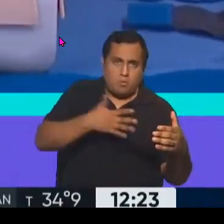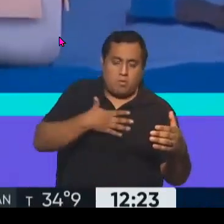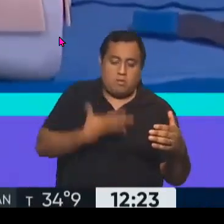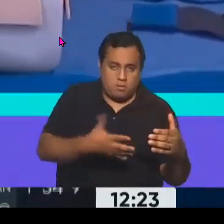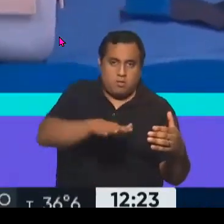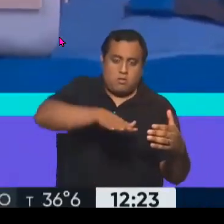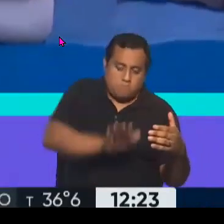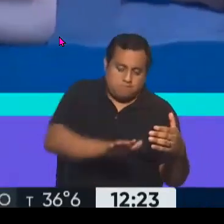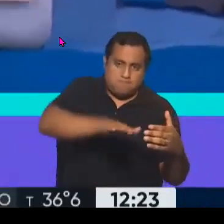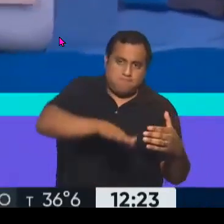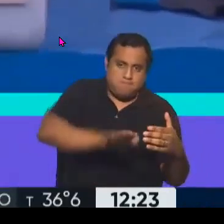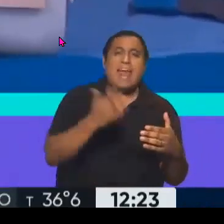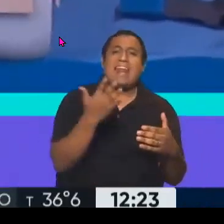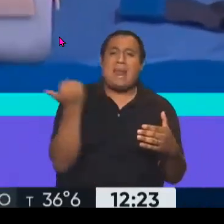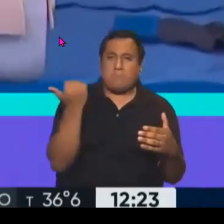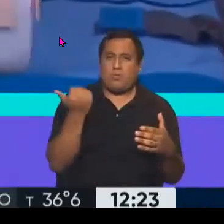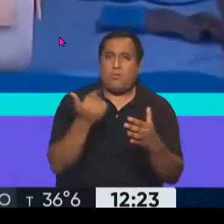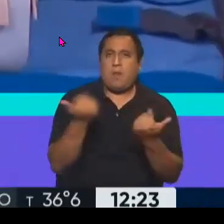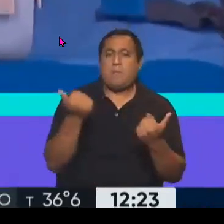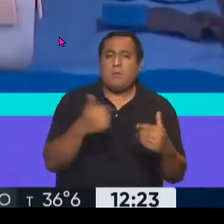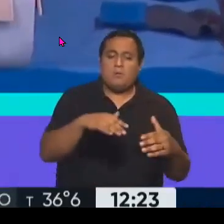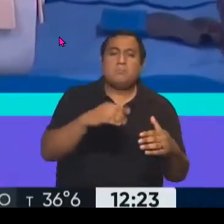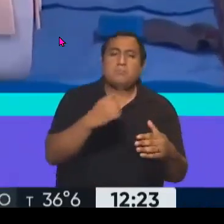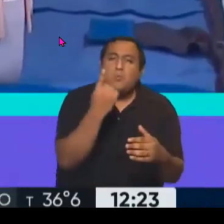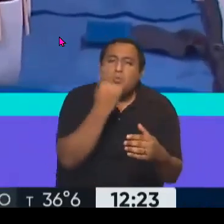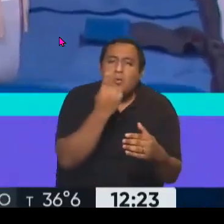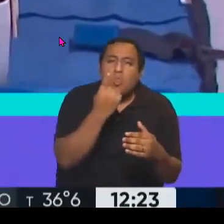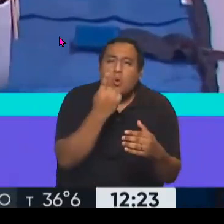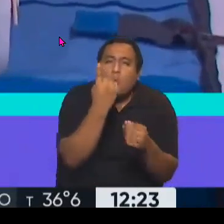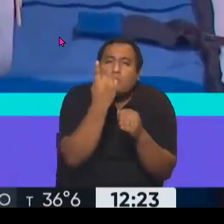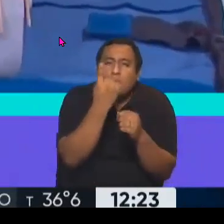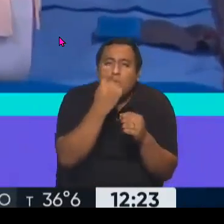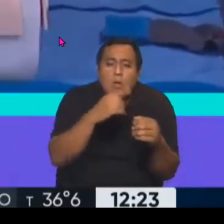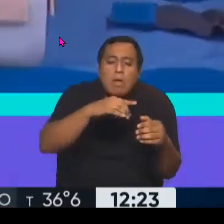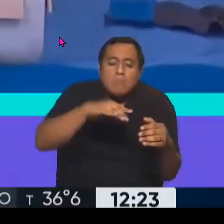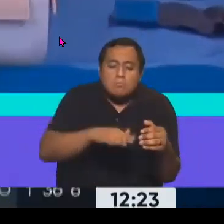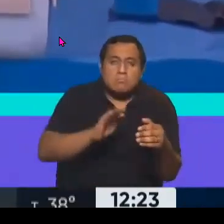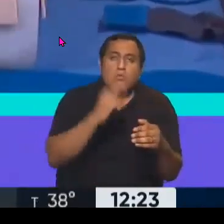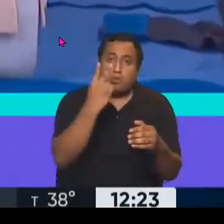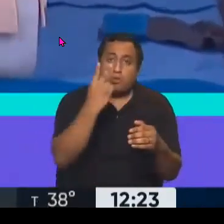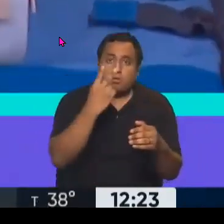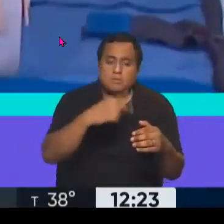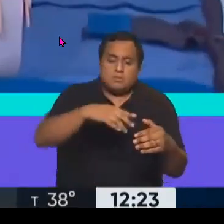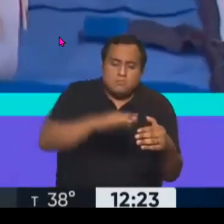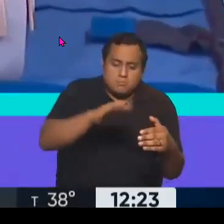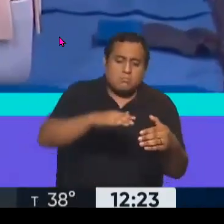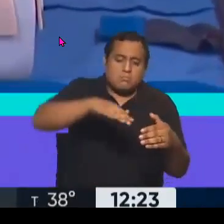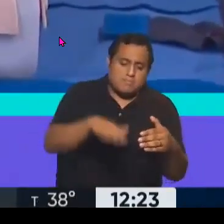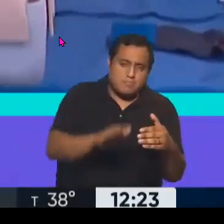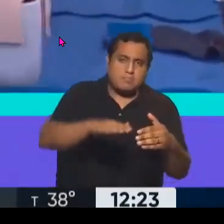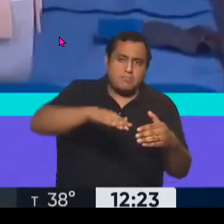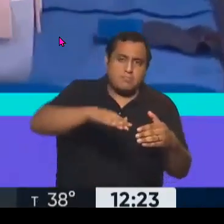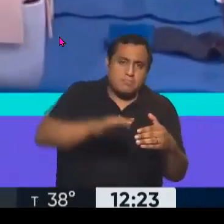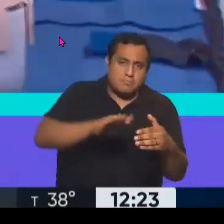y vamos a comprimir rápido y fuerte, casi 2 veces por segundo. Con el mismo ritmo. Exactamente, el